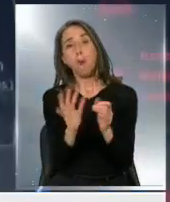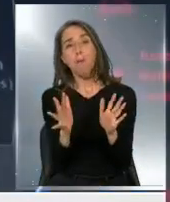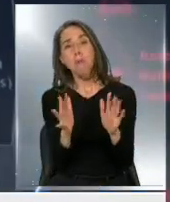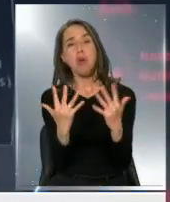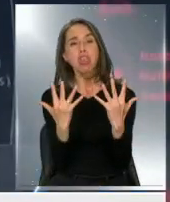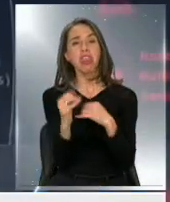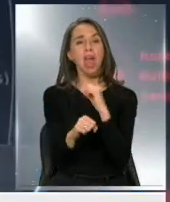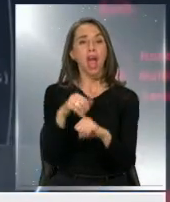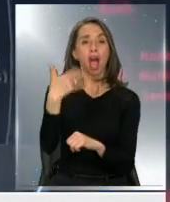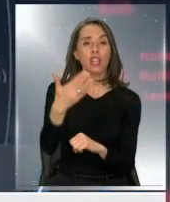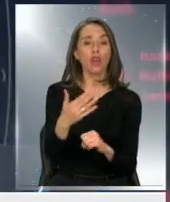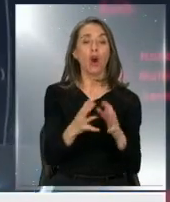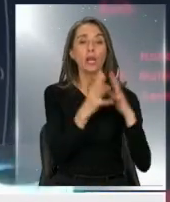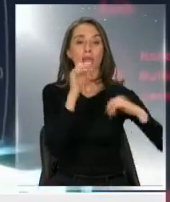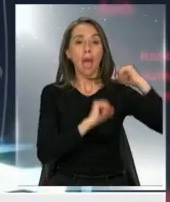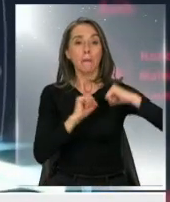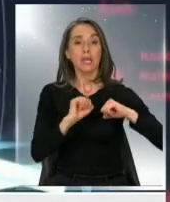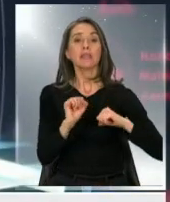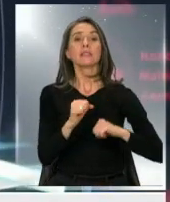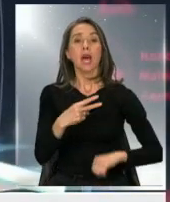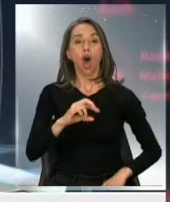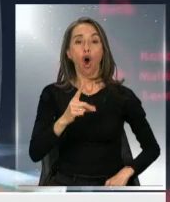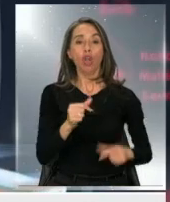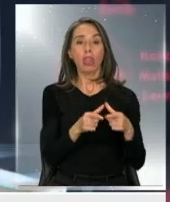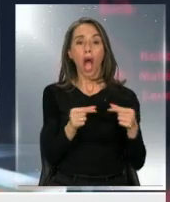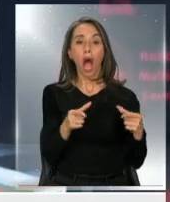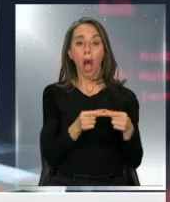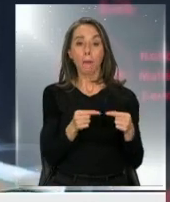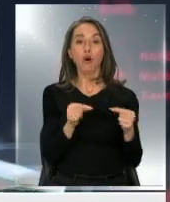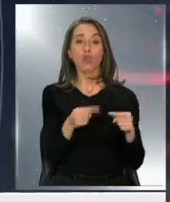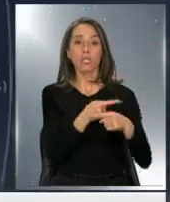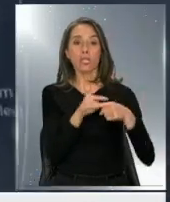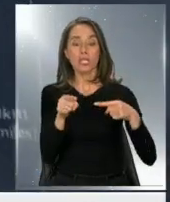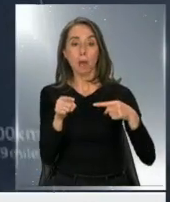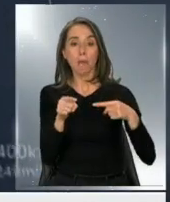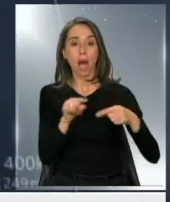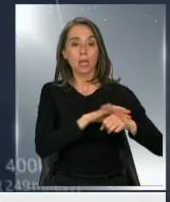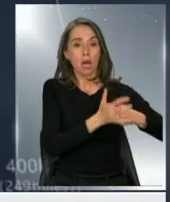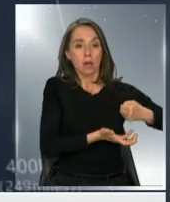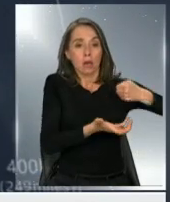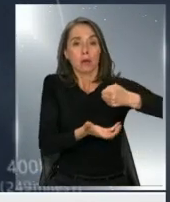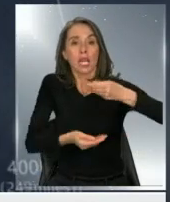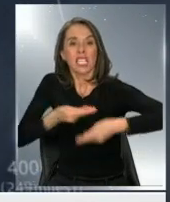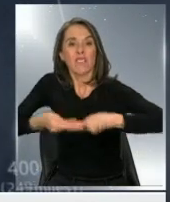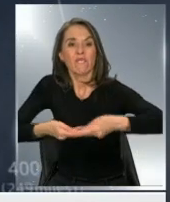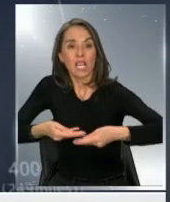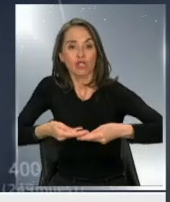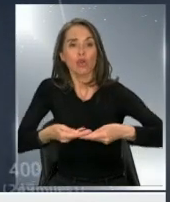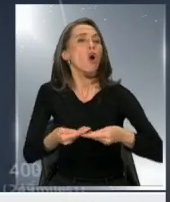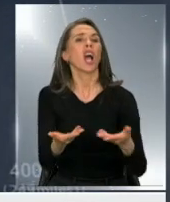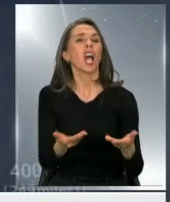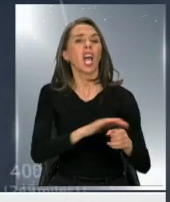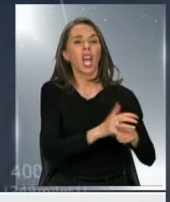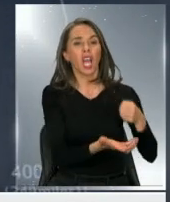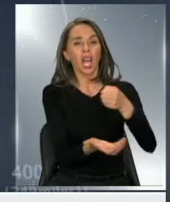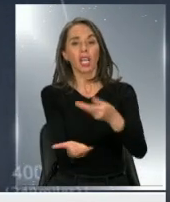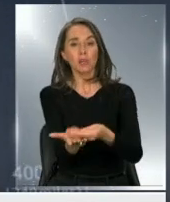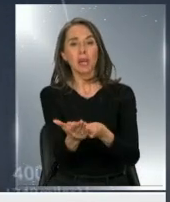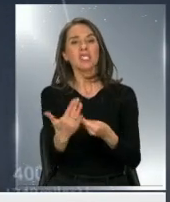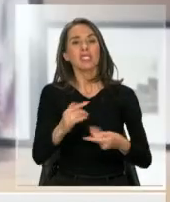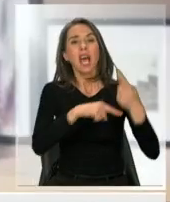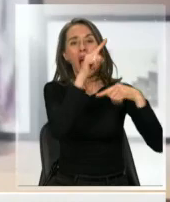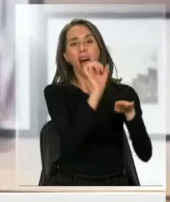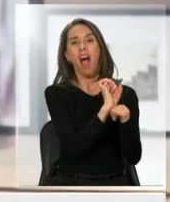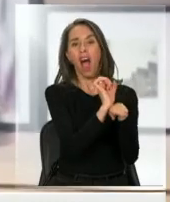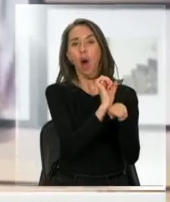más. ¿Por qué? Porque la gigante Honda de Japón ya hizo esta semana sus grandes inversiones. Por ejemplo, ¿en qué van a invertir? Además de lo que están acostumbrados,